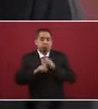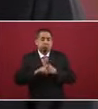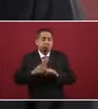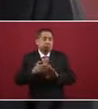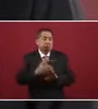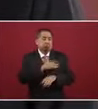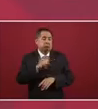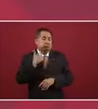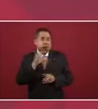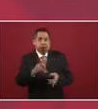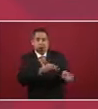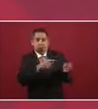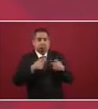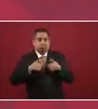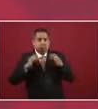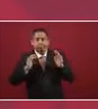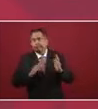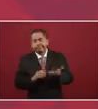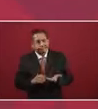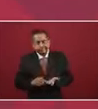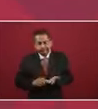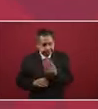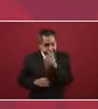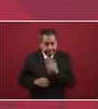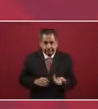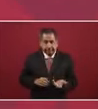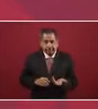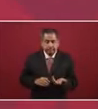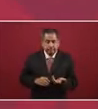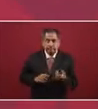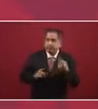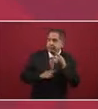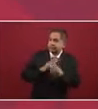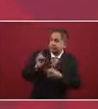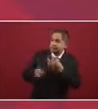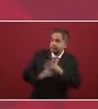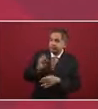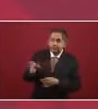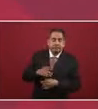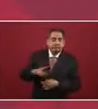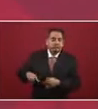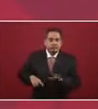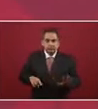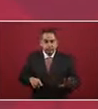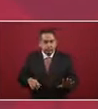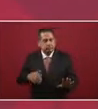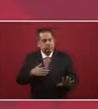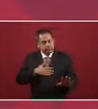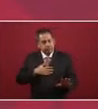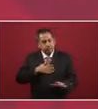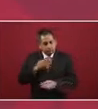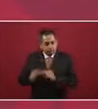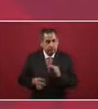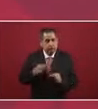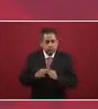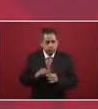del gobierno, con el desprestigio por el gobierno, por no cumplir contratos,